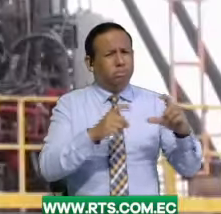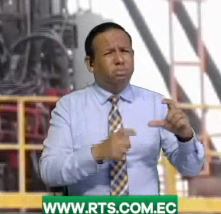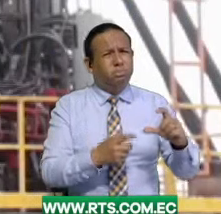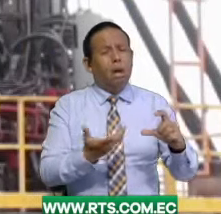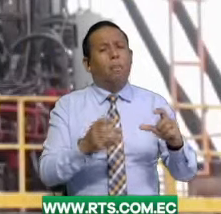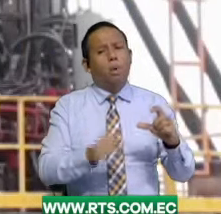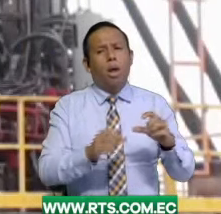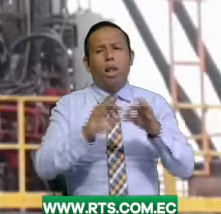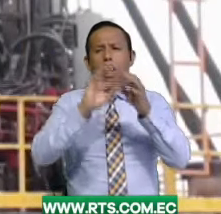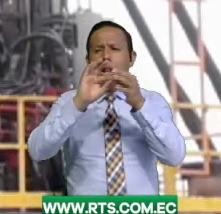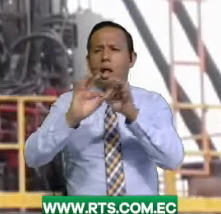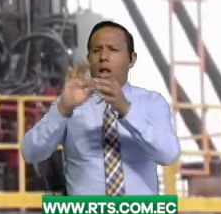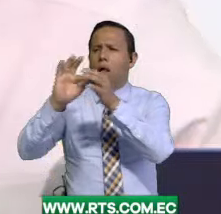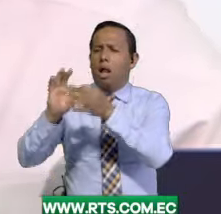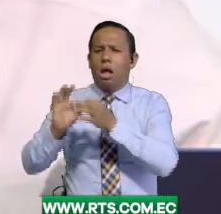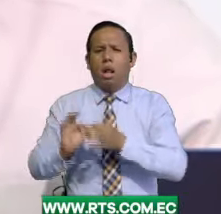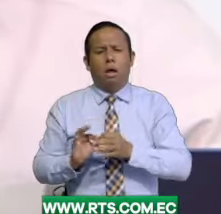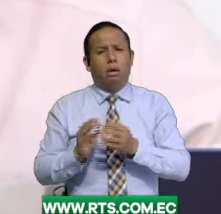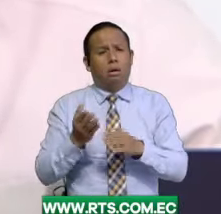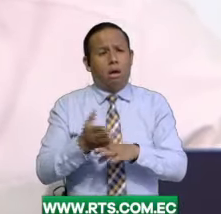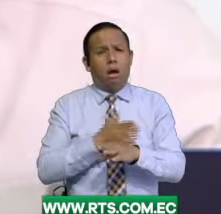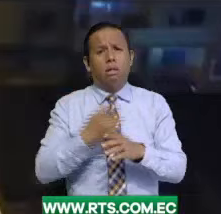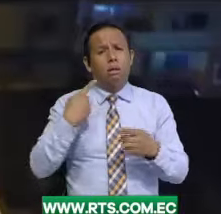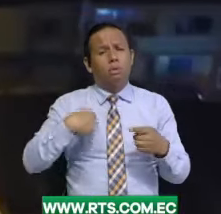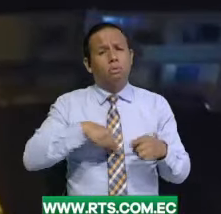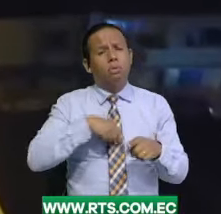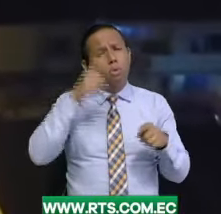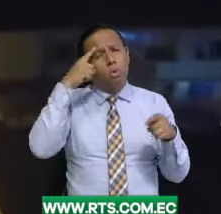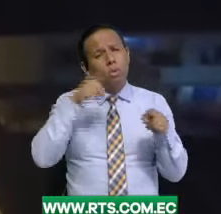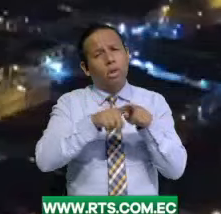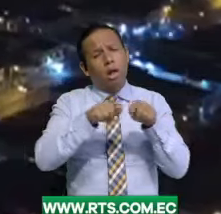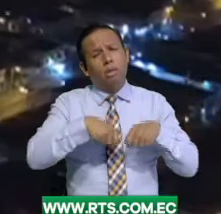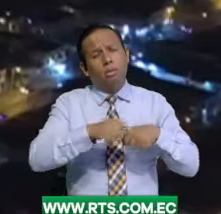megavatios que ahora han sido pagados en temas de contratos colectivos. Informó Maite Morán.